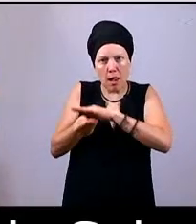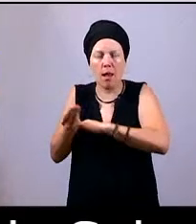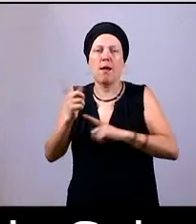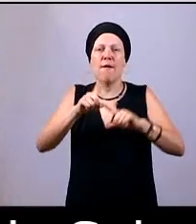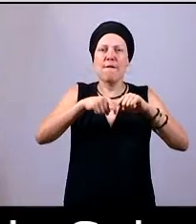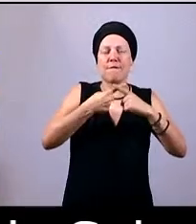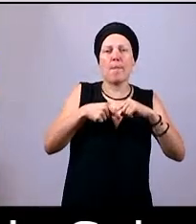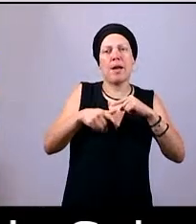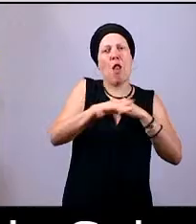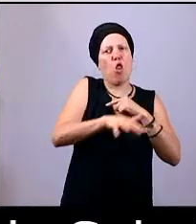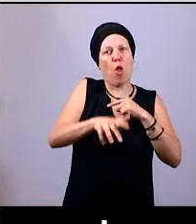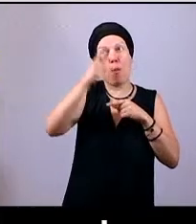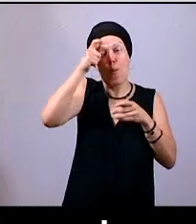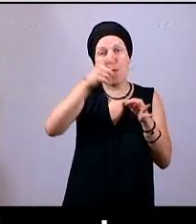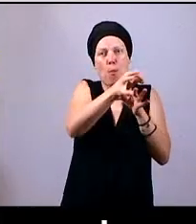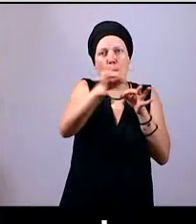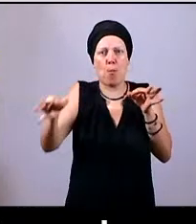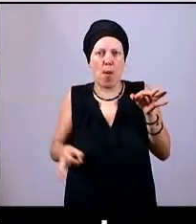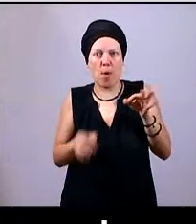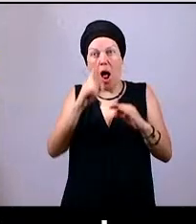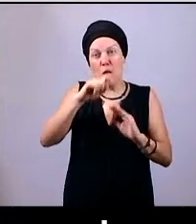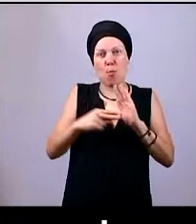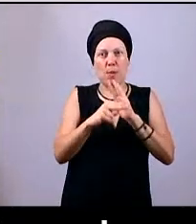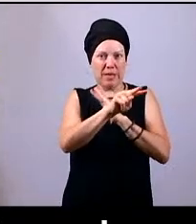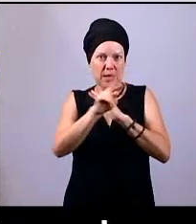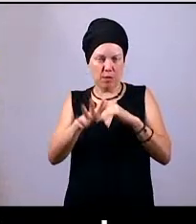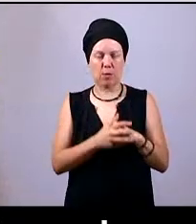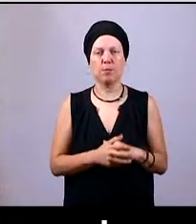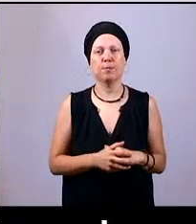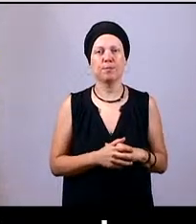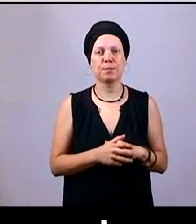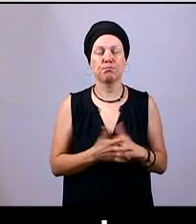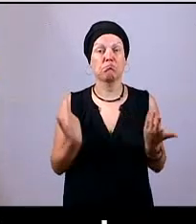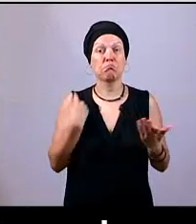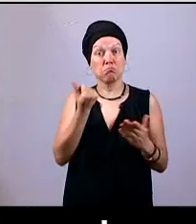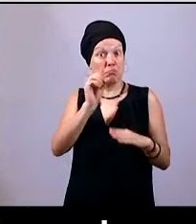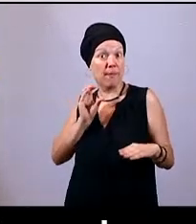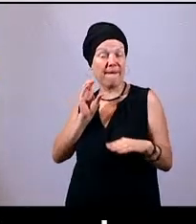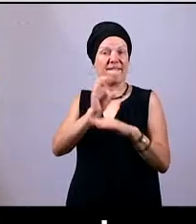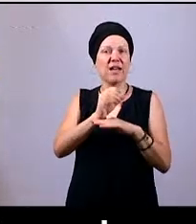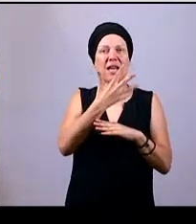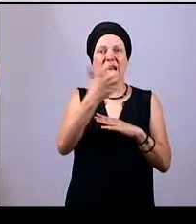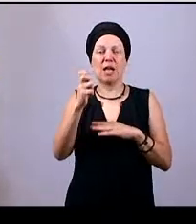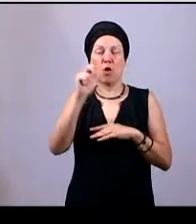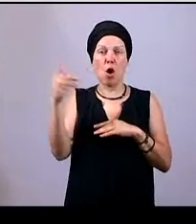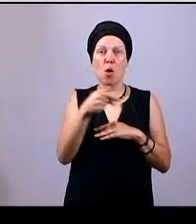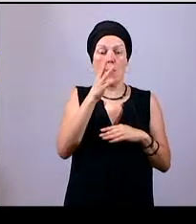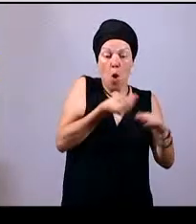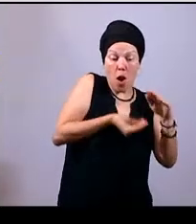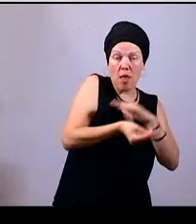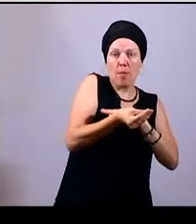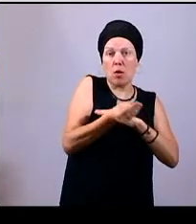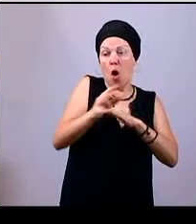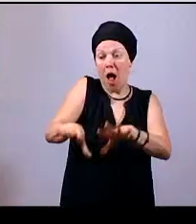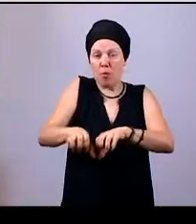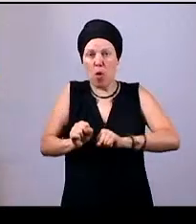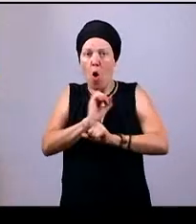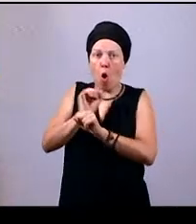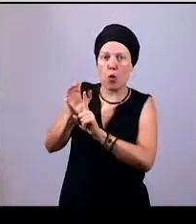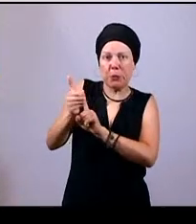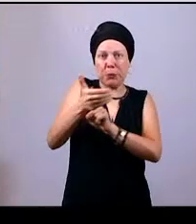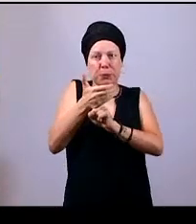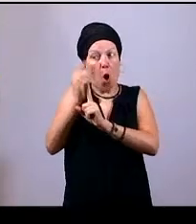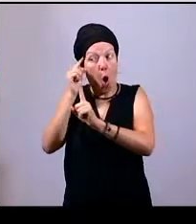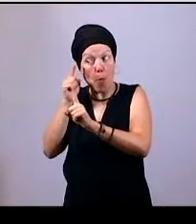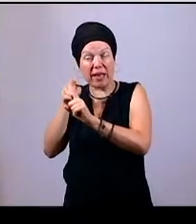en entornos rurales en 2025. Una ayuda económica de 500 euros por nacimiento, adopción o guarda con